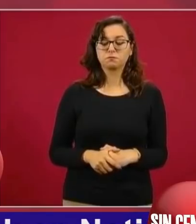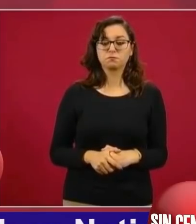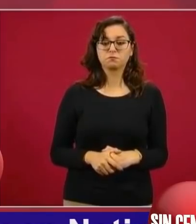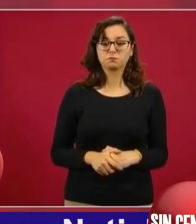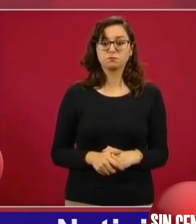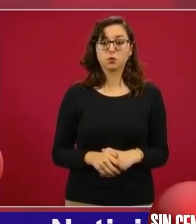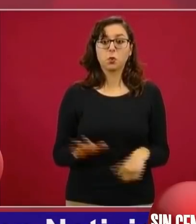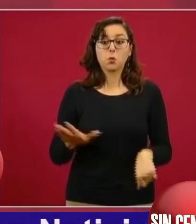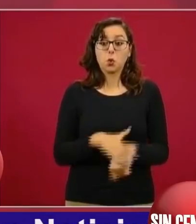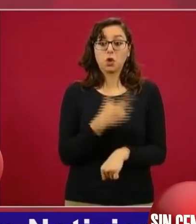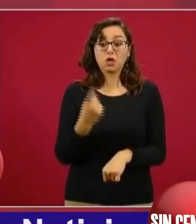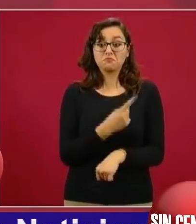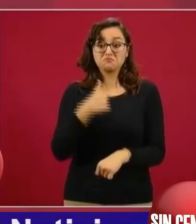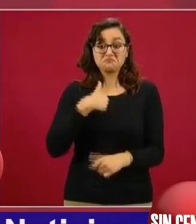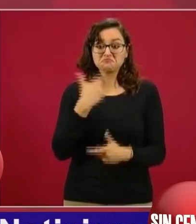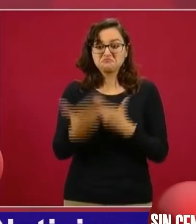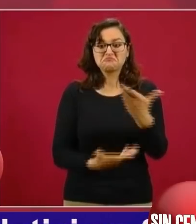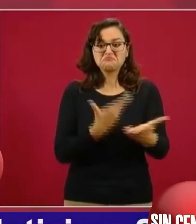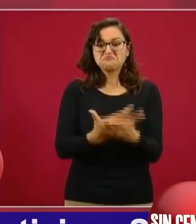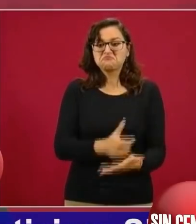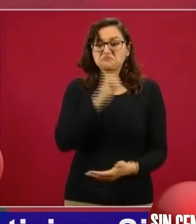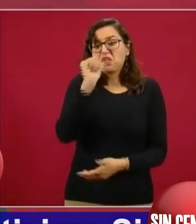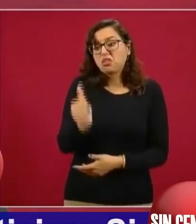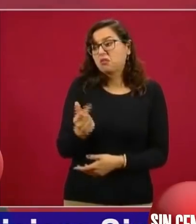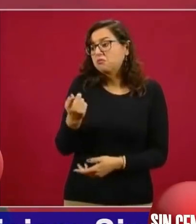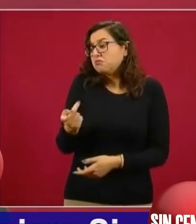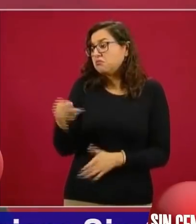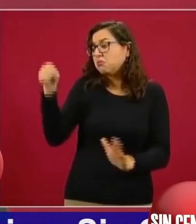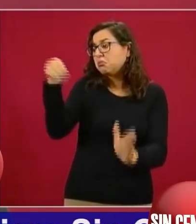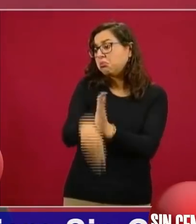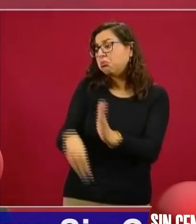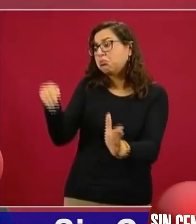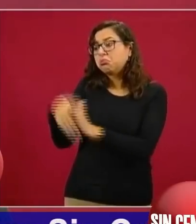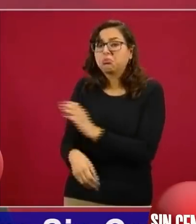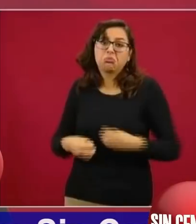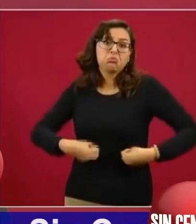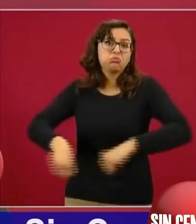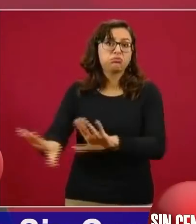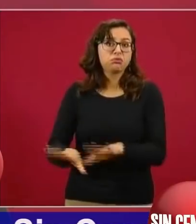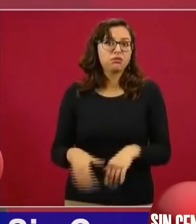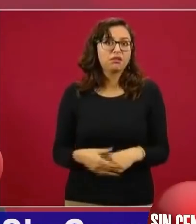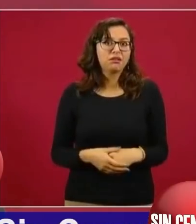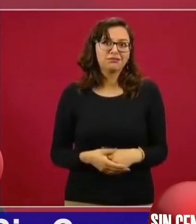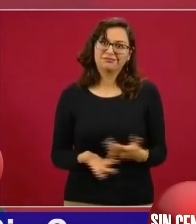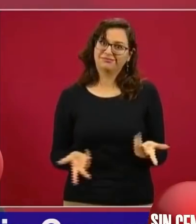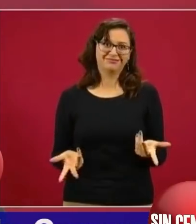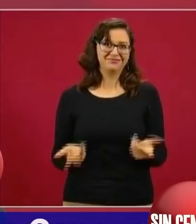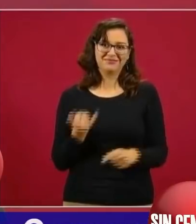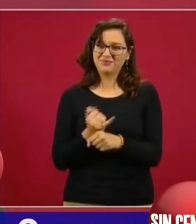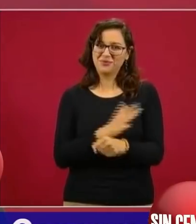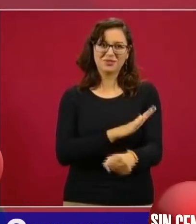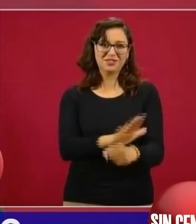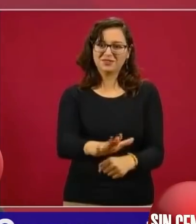sería una irresponsabilidad de mi parte no hacerlo. Yo no quiero